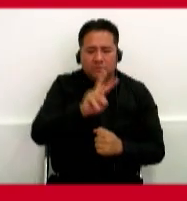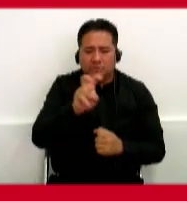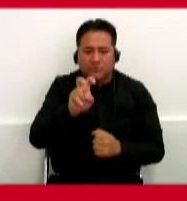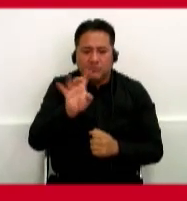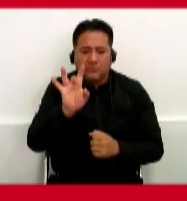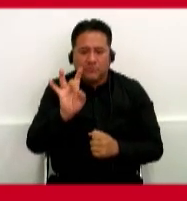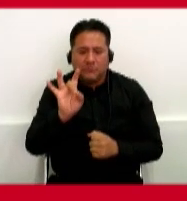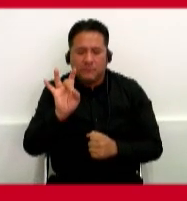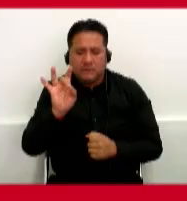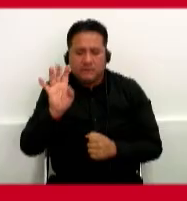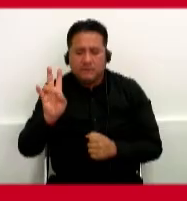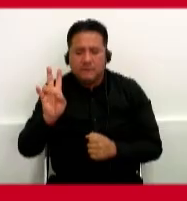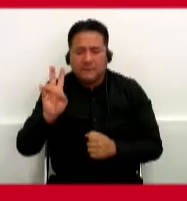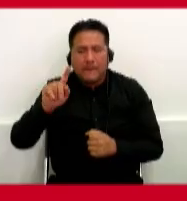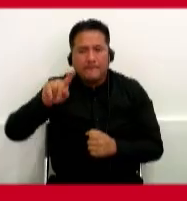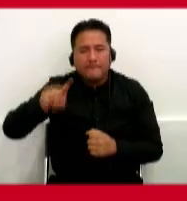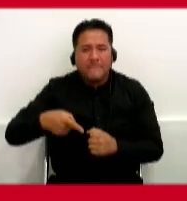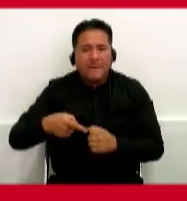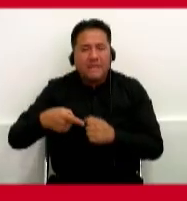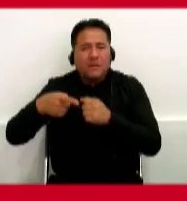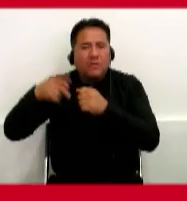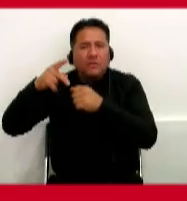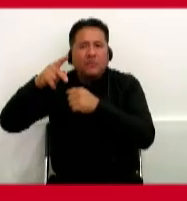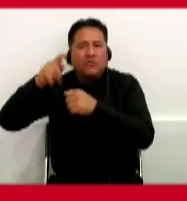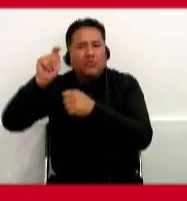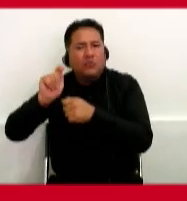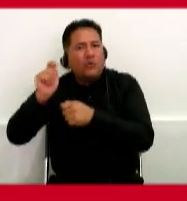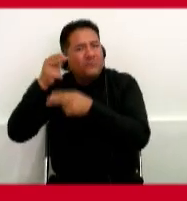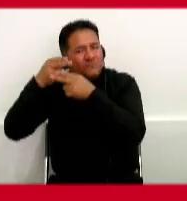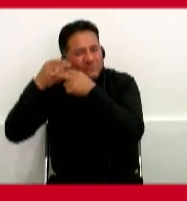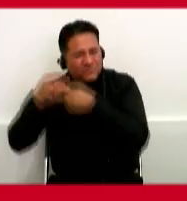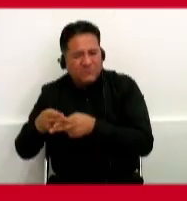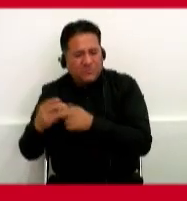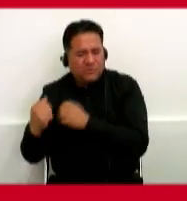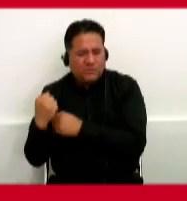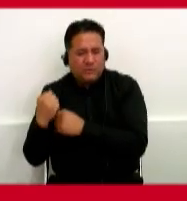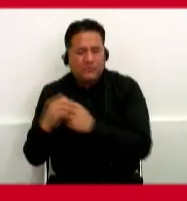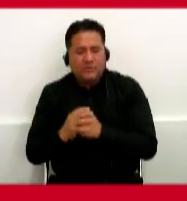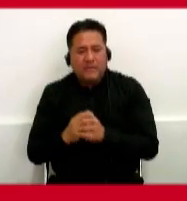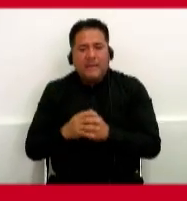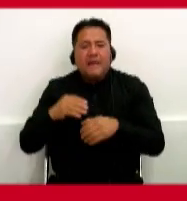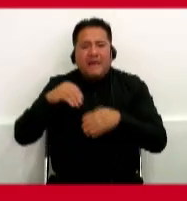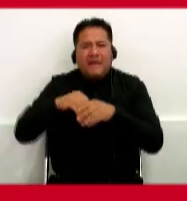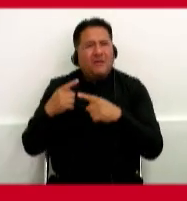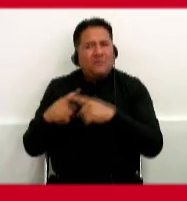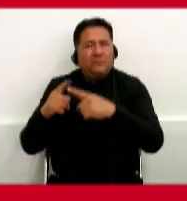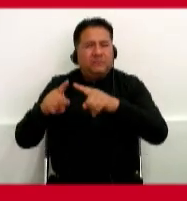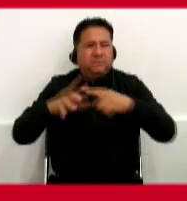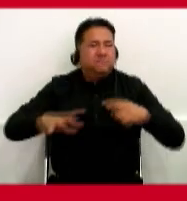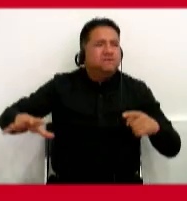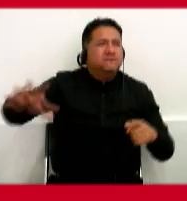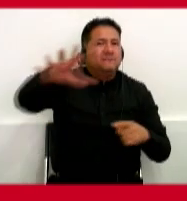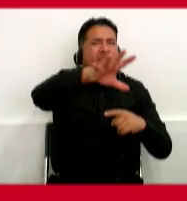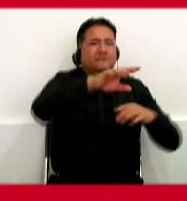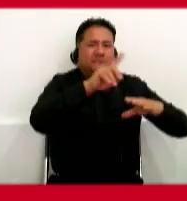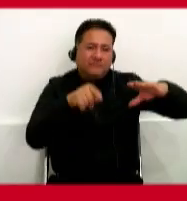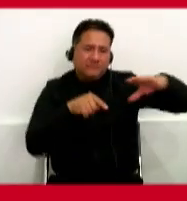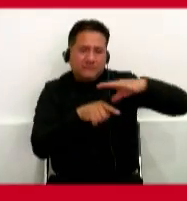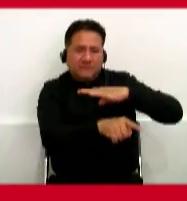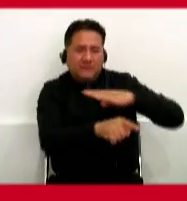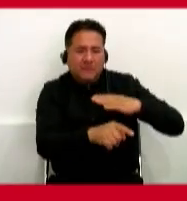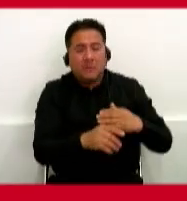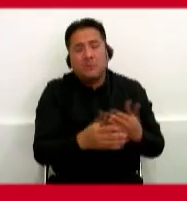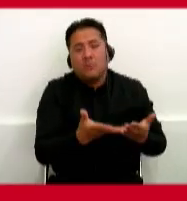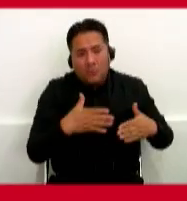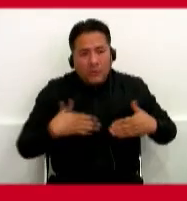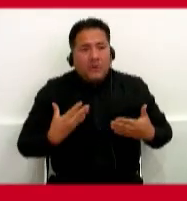287.000 toneladas que podemos recuperar de los distintos pilares en las distintas unidades, que nos podrían generar un margen económico de